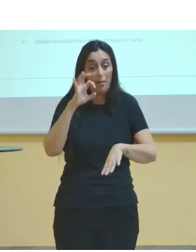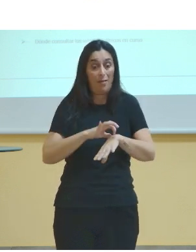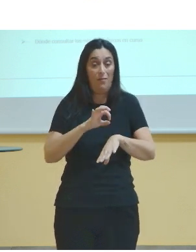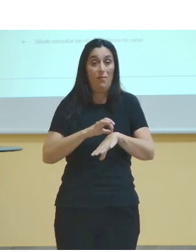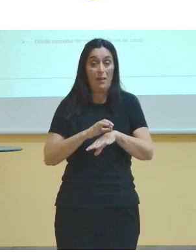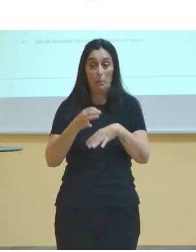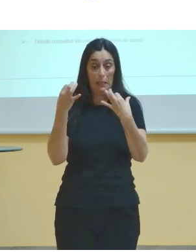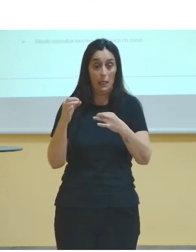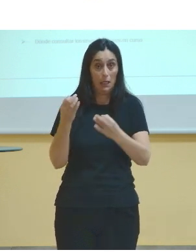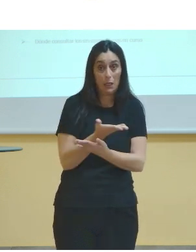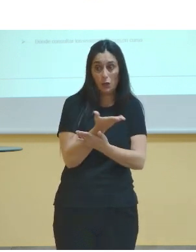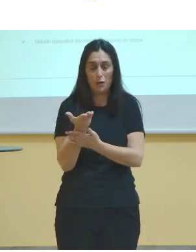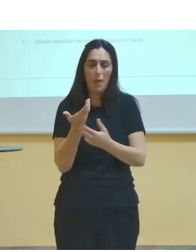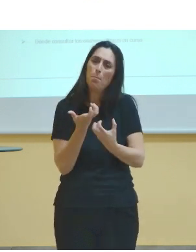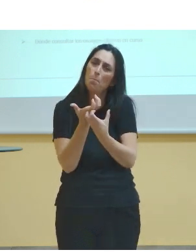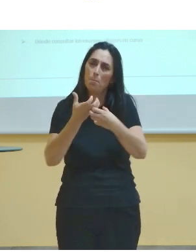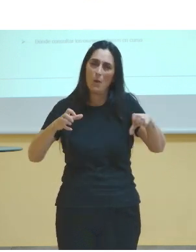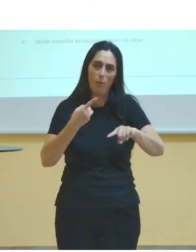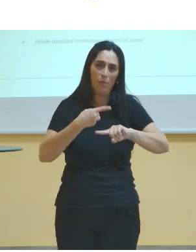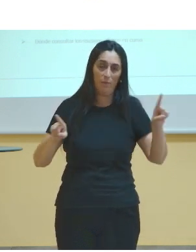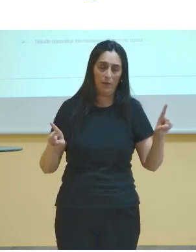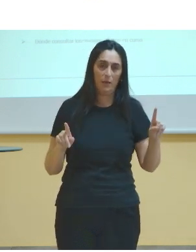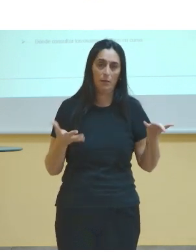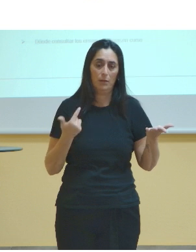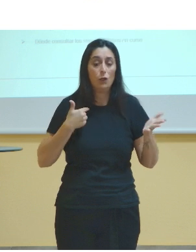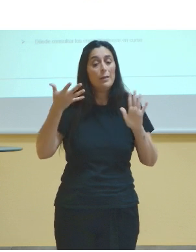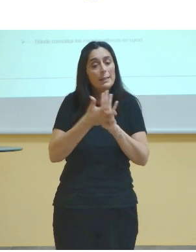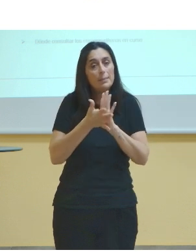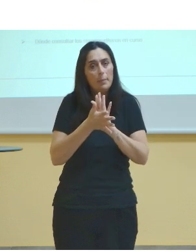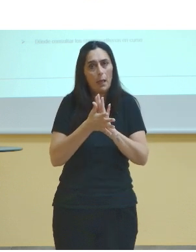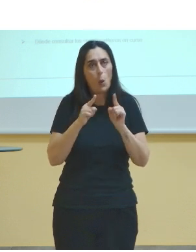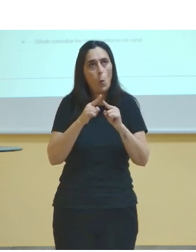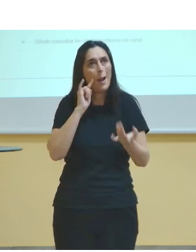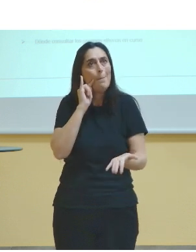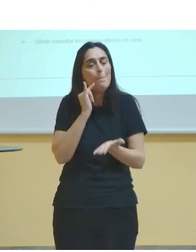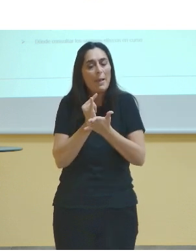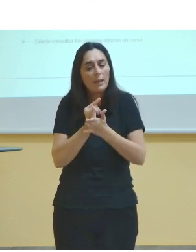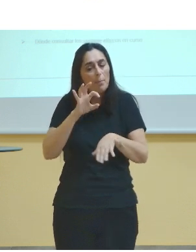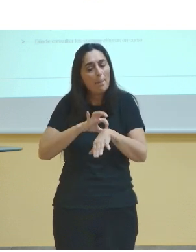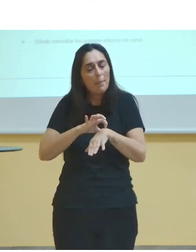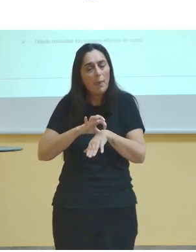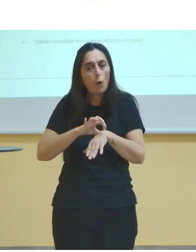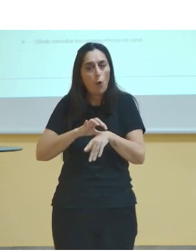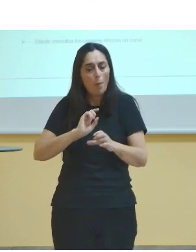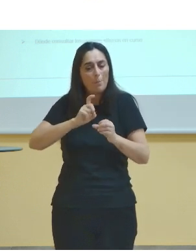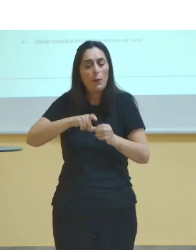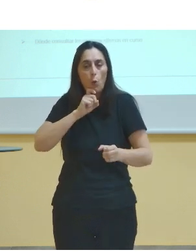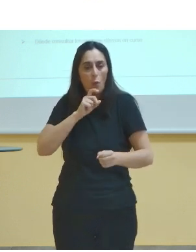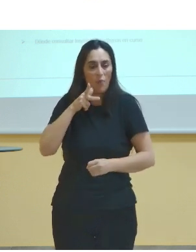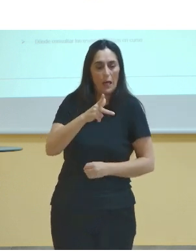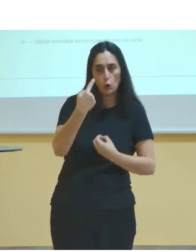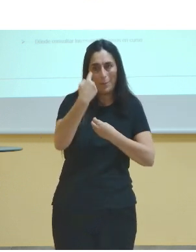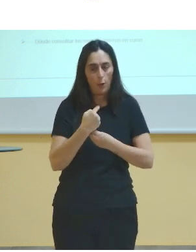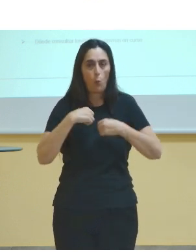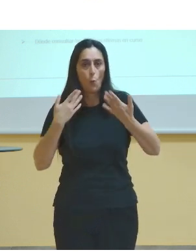las enfermedades comunes. También explicamos cómo se participa en un ensayo clínico, cuáles son nuestros derechos y nuestras obligaciones, ¿no? Y